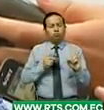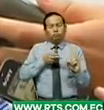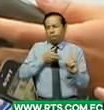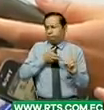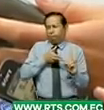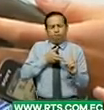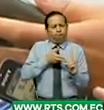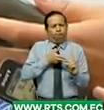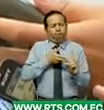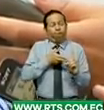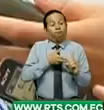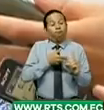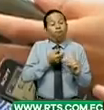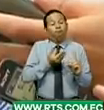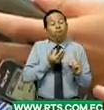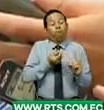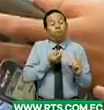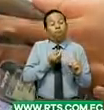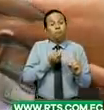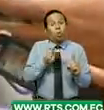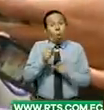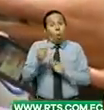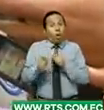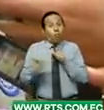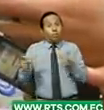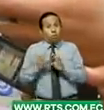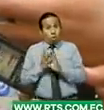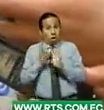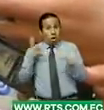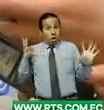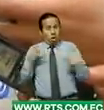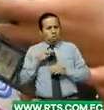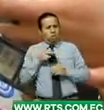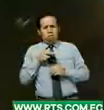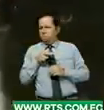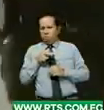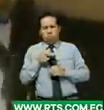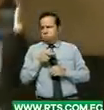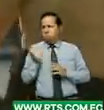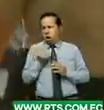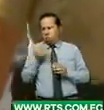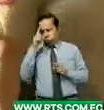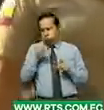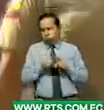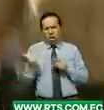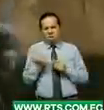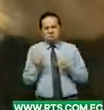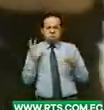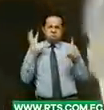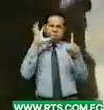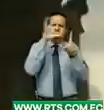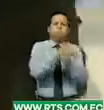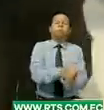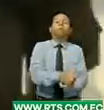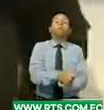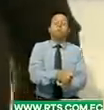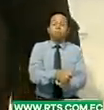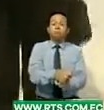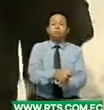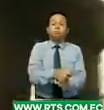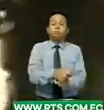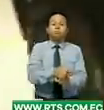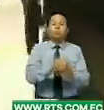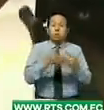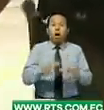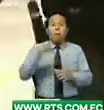Los moradores que están allí se percatan de eso, lo atacaron. La policía llegó, identificó al sospechoso y lo trasladó